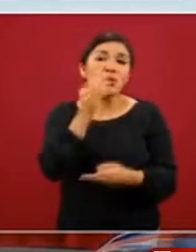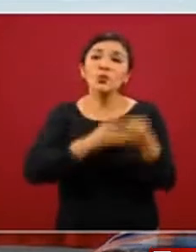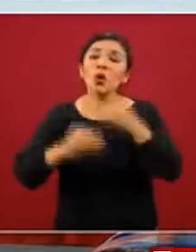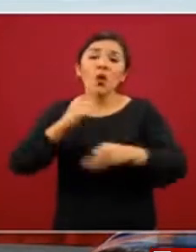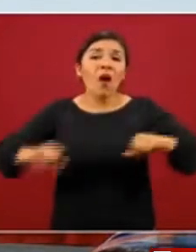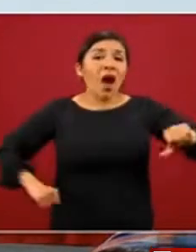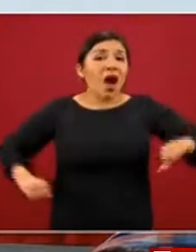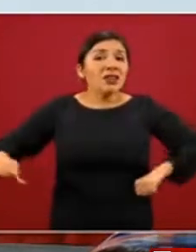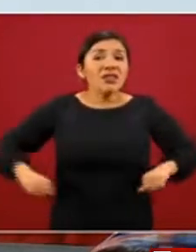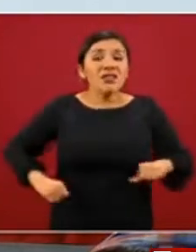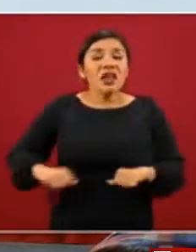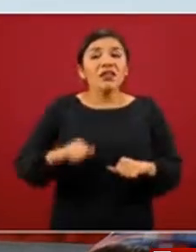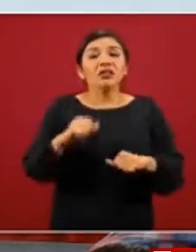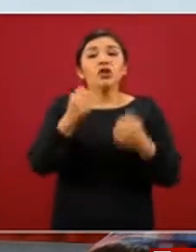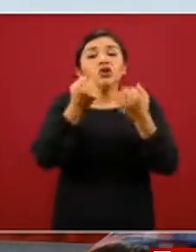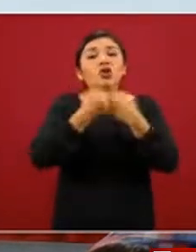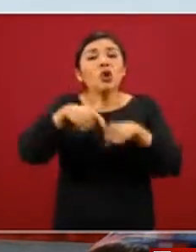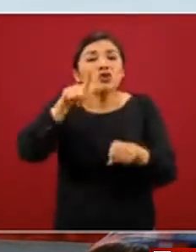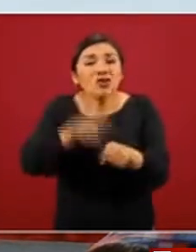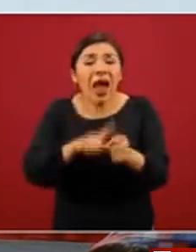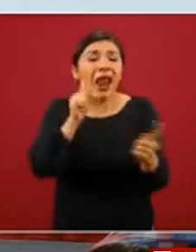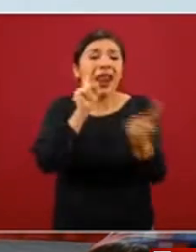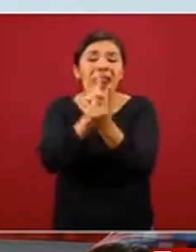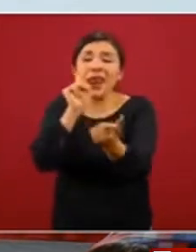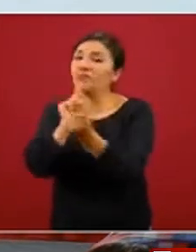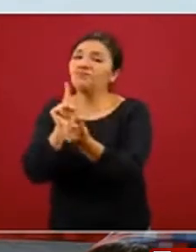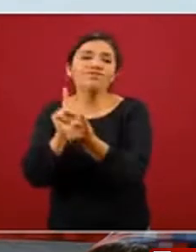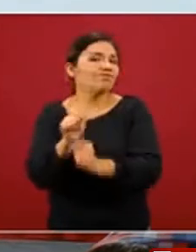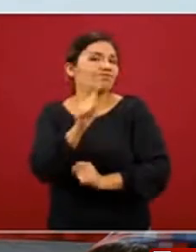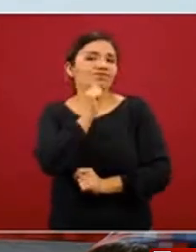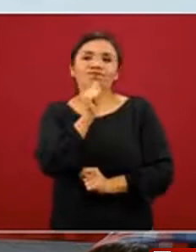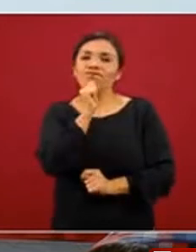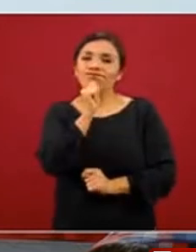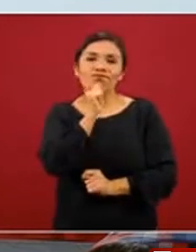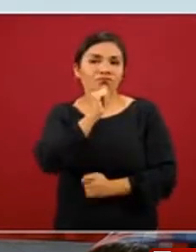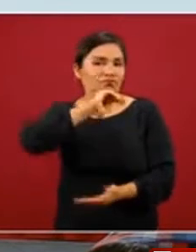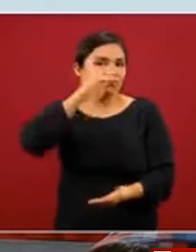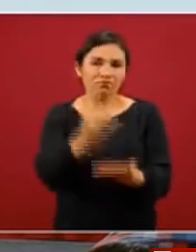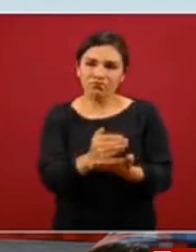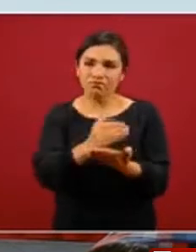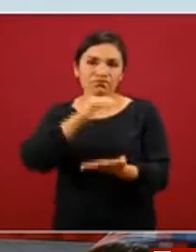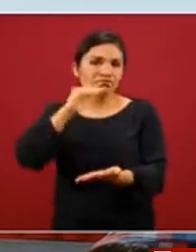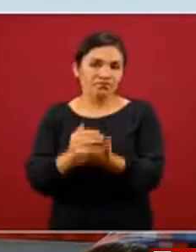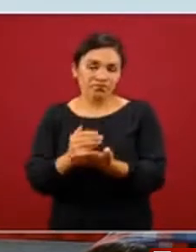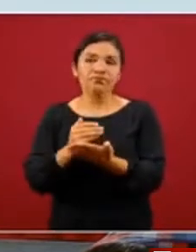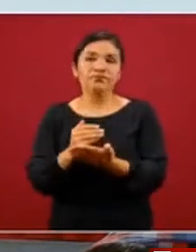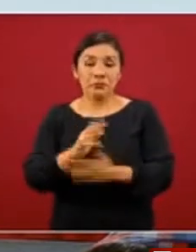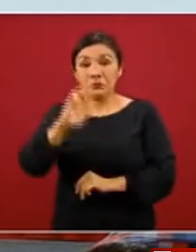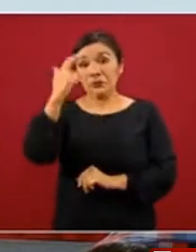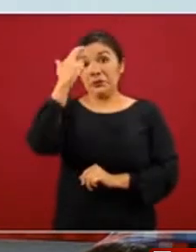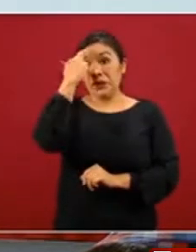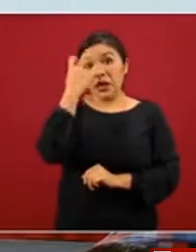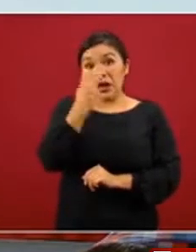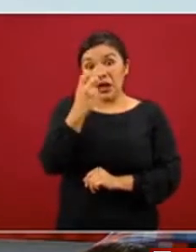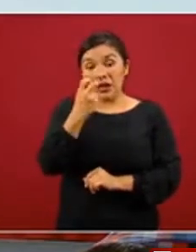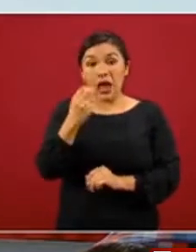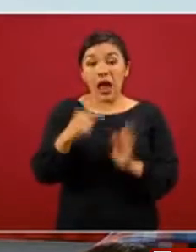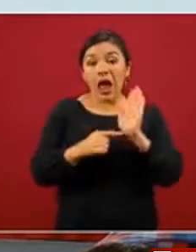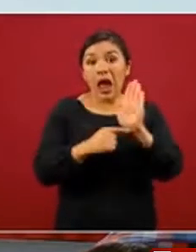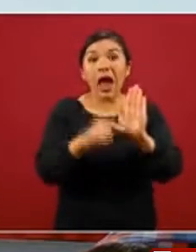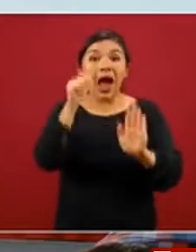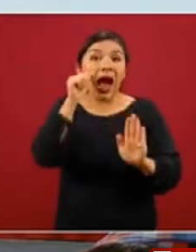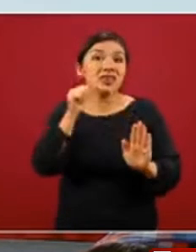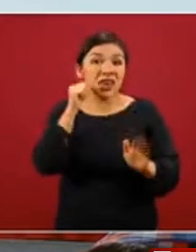actividades sociales se encuentran en su mayoría suspendidas. Recordemos, en base a lo que se presentó el día de